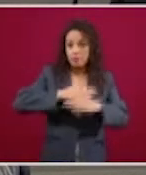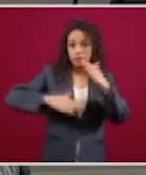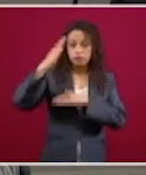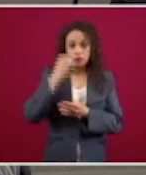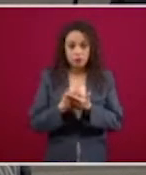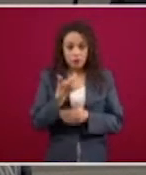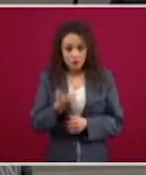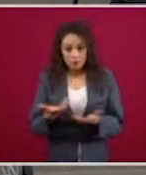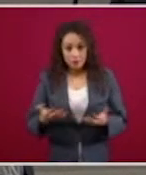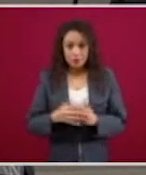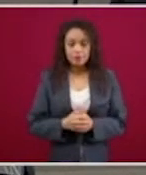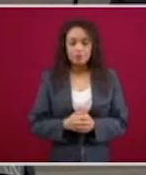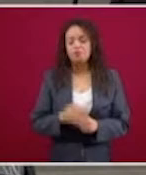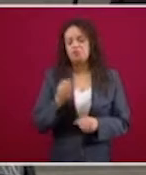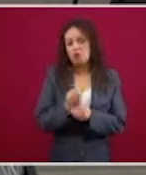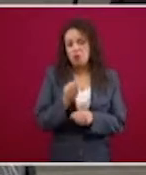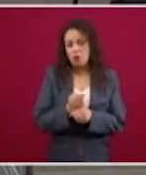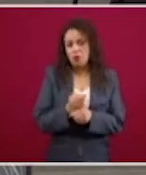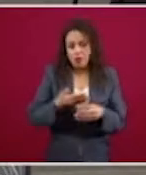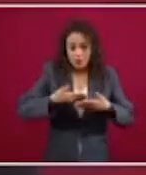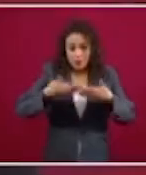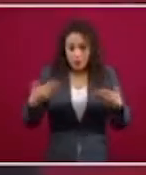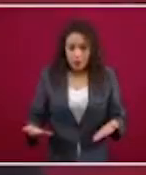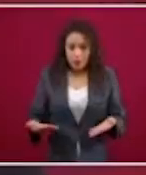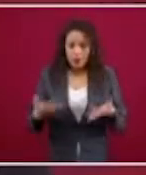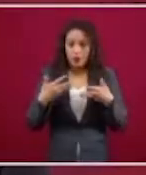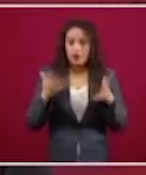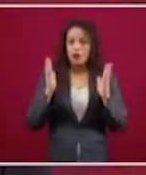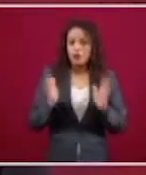ahorita estamos vendiendo hasta el día de hoy